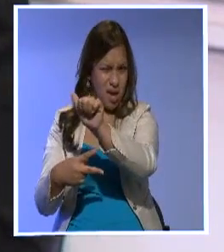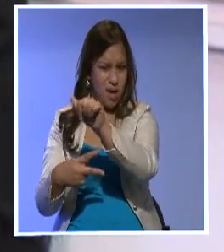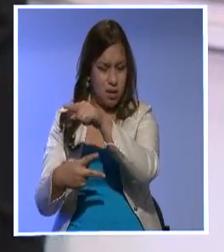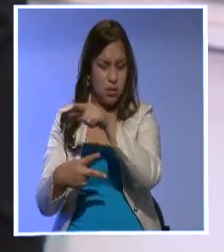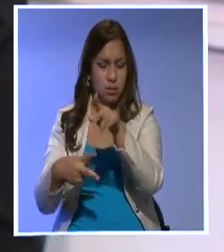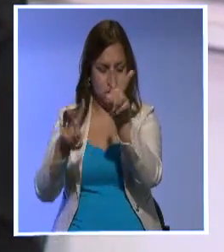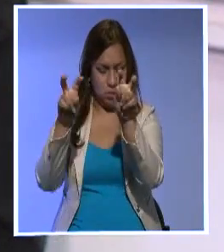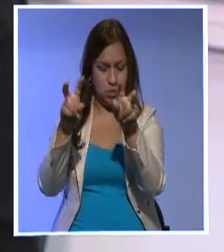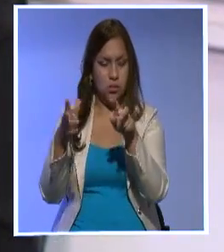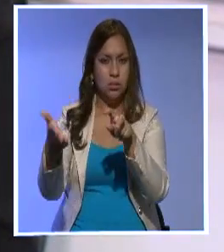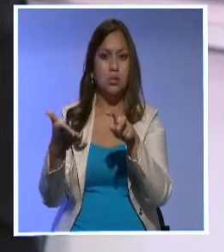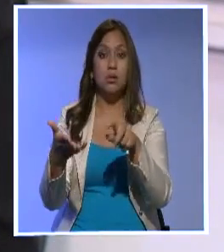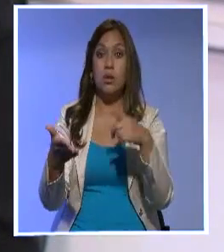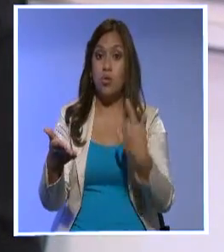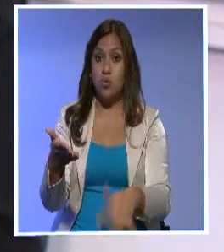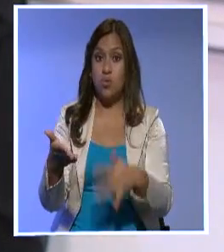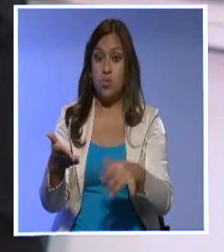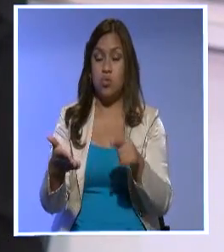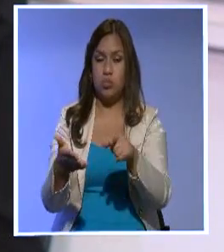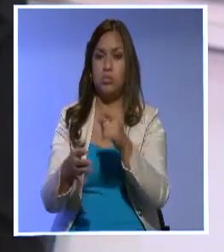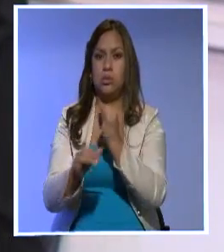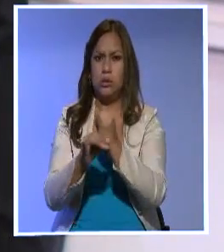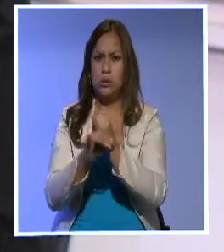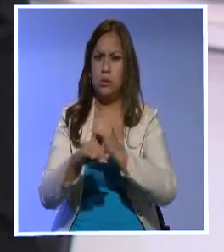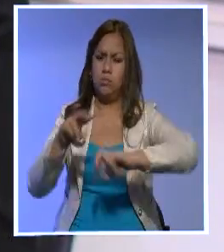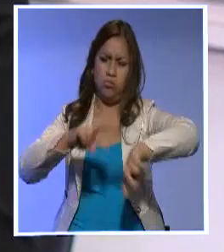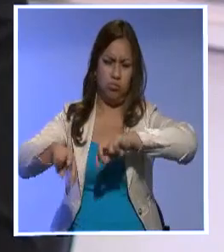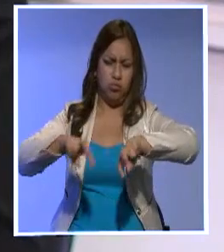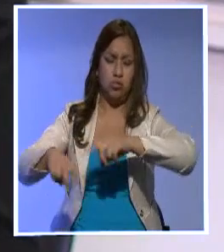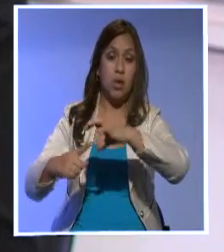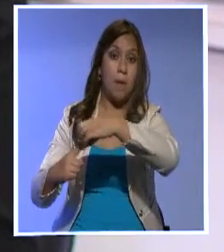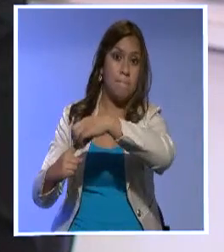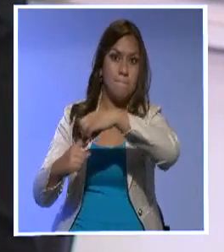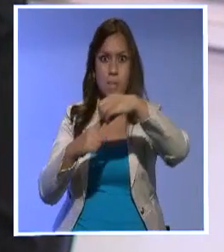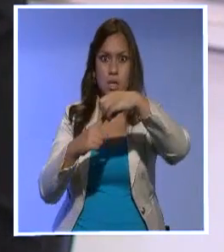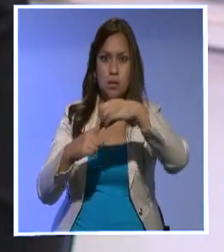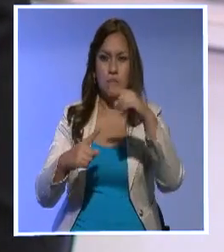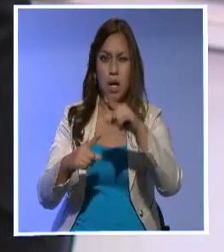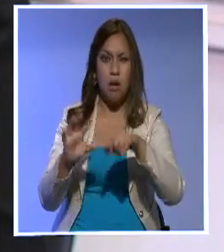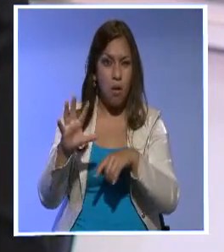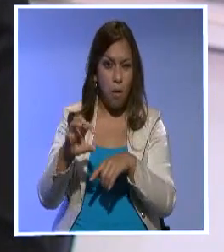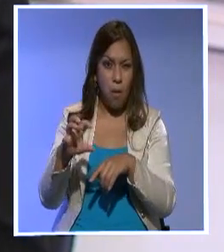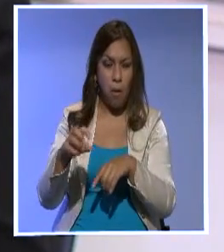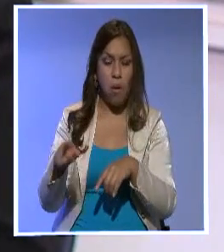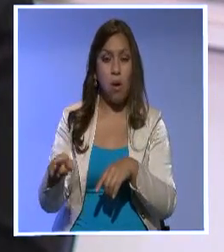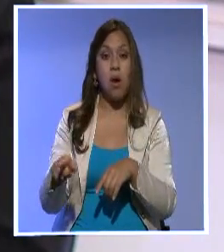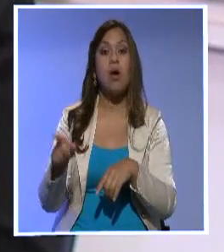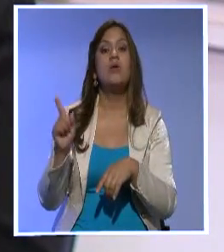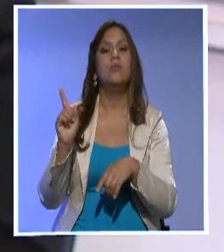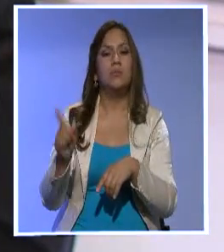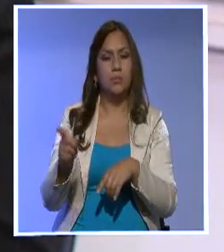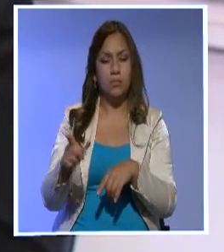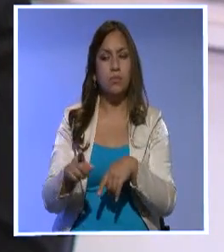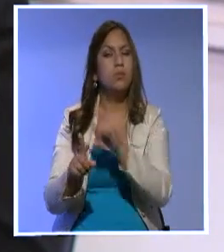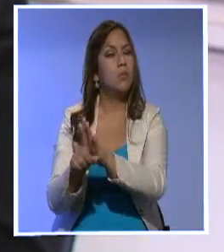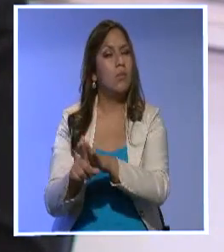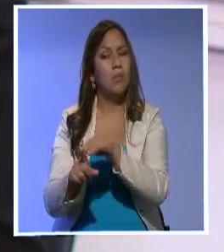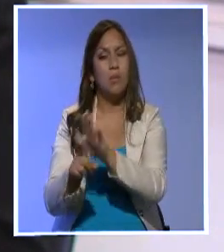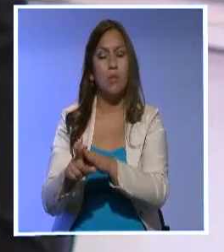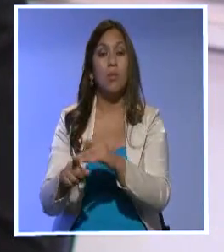desarrollando desde esa entidad y señaló que el principal implicado está procesado por presunta participación en